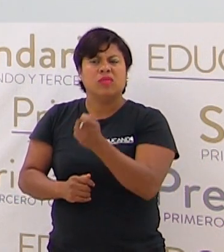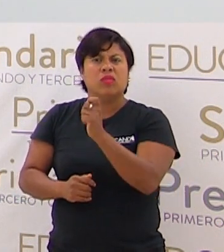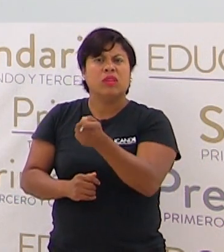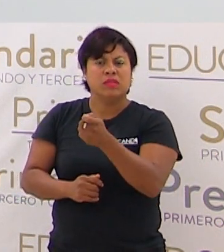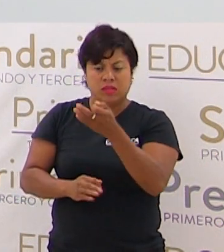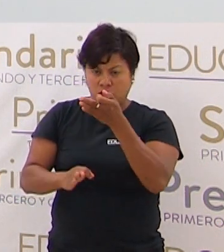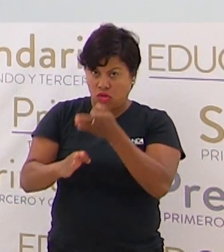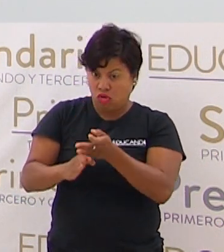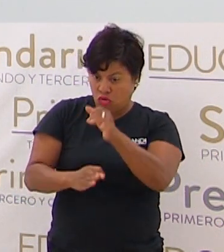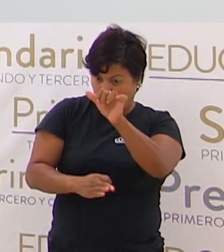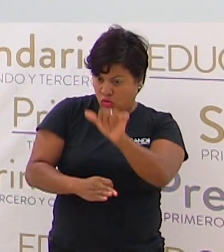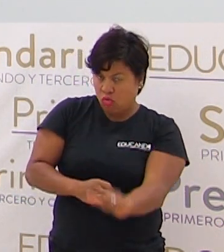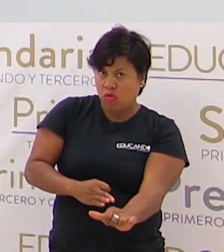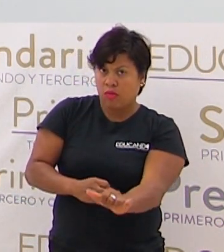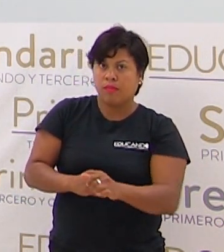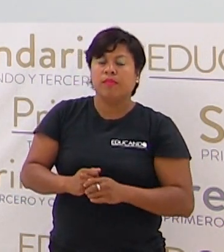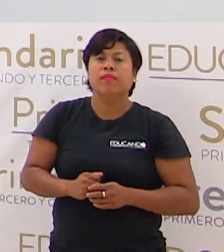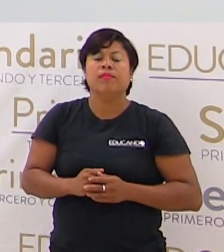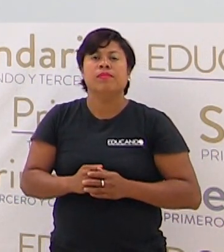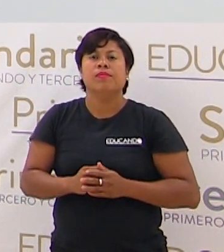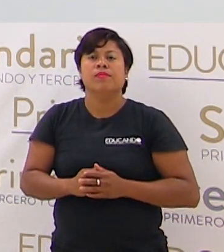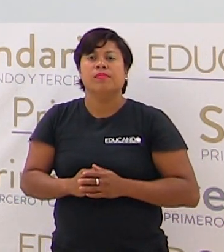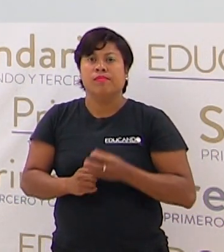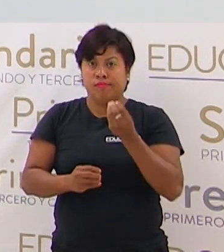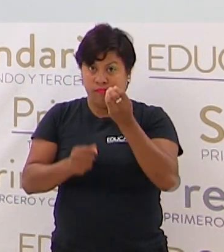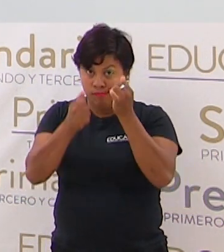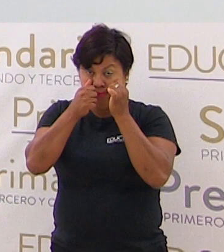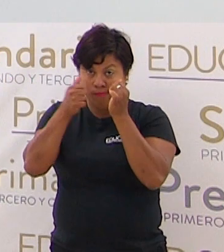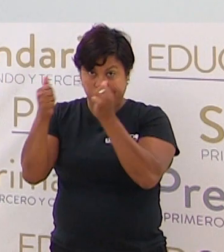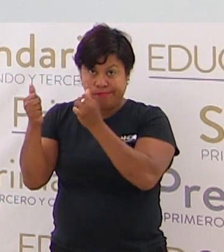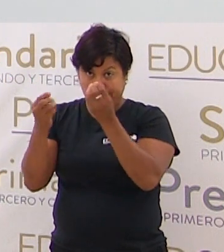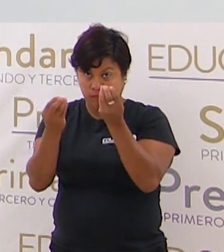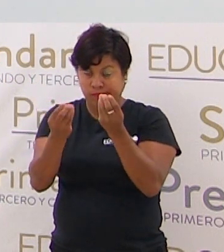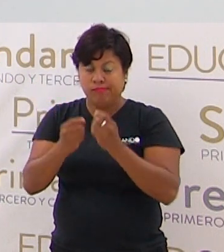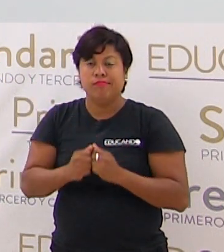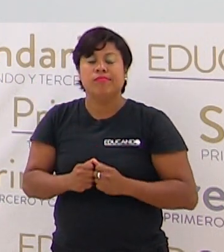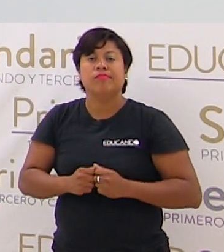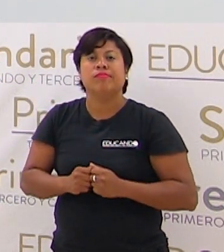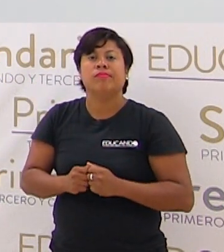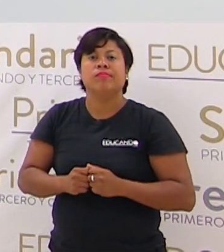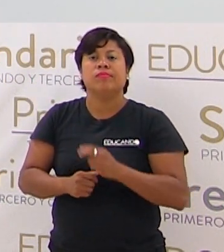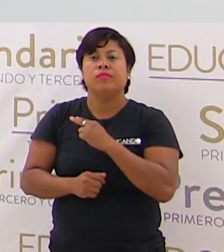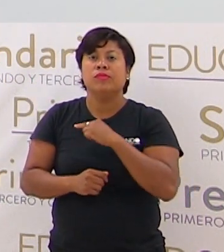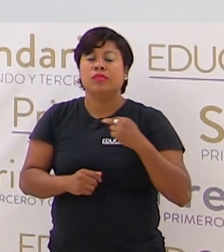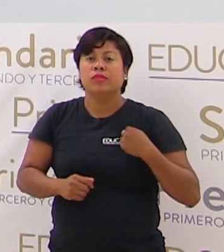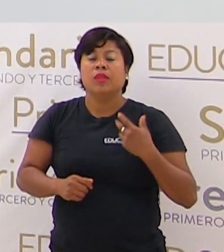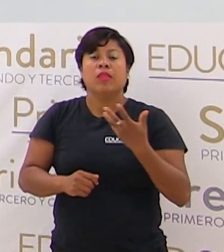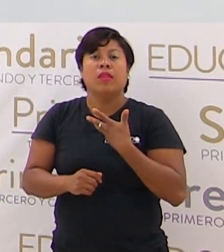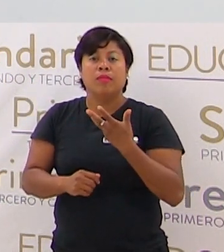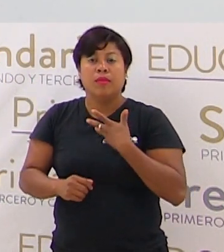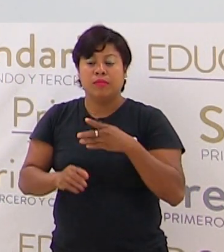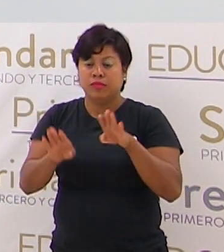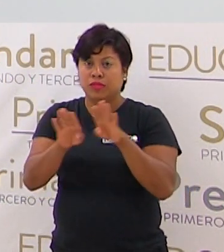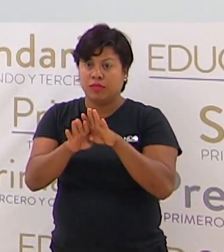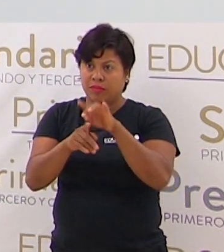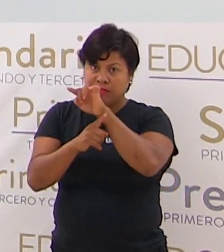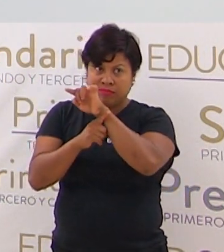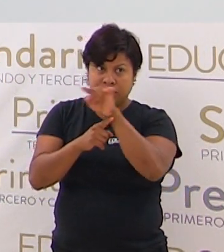es el hoy, bien, mucha atención, vamos a tener una